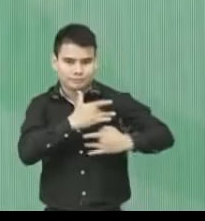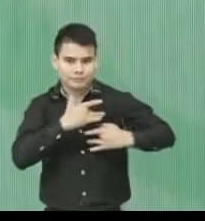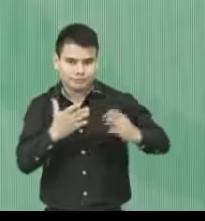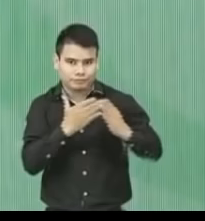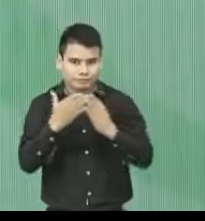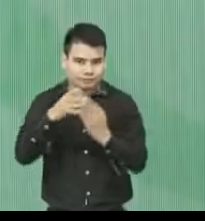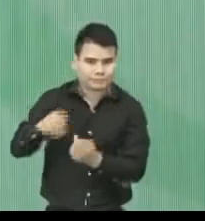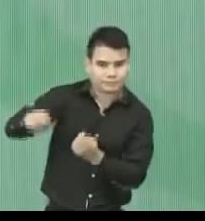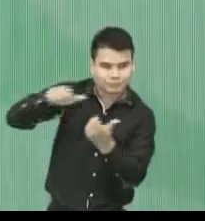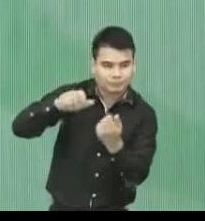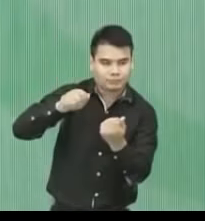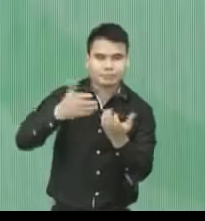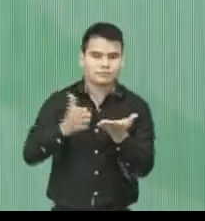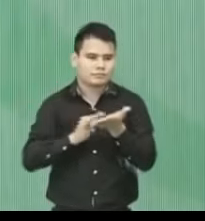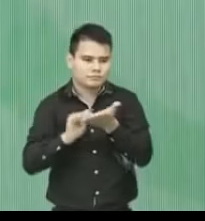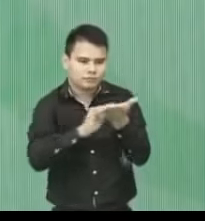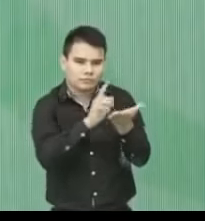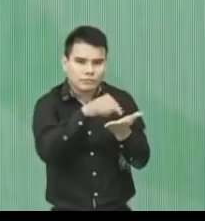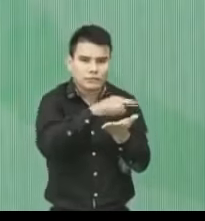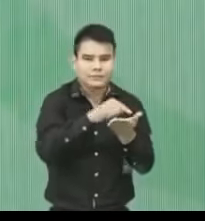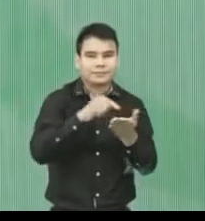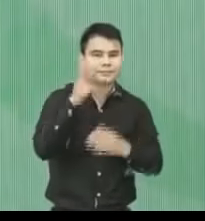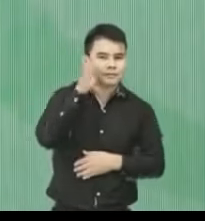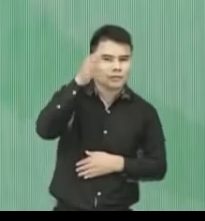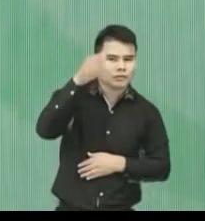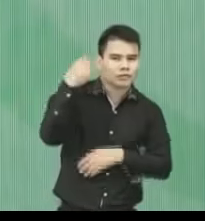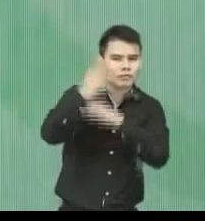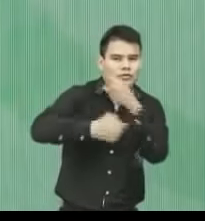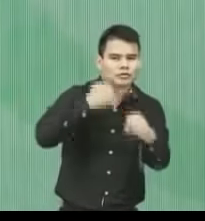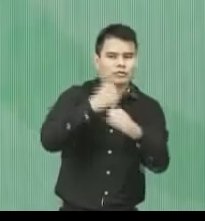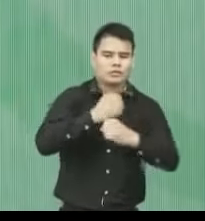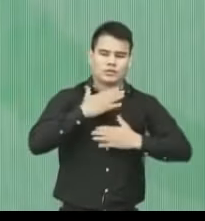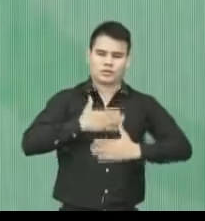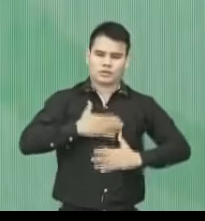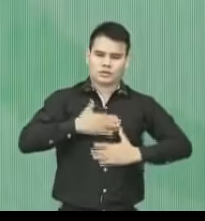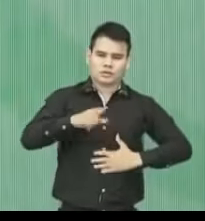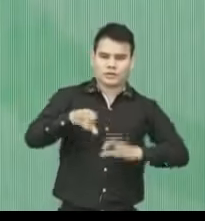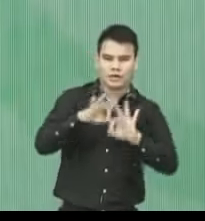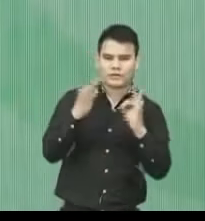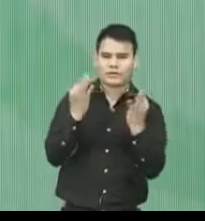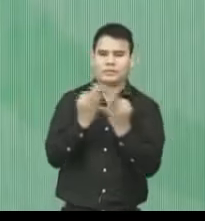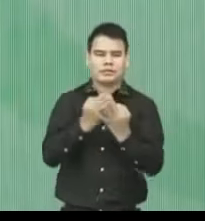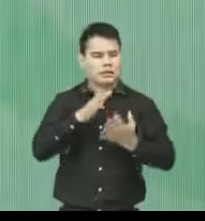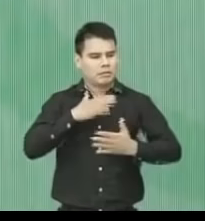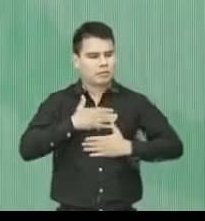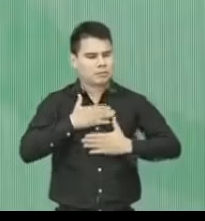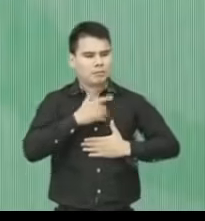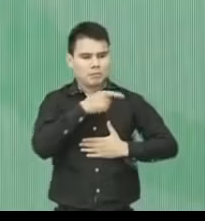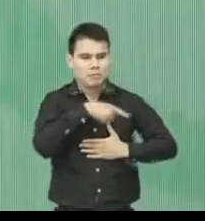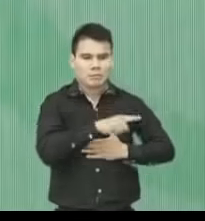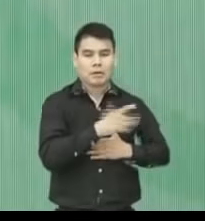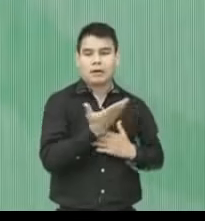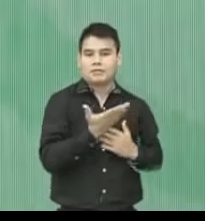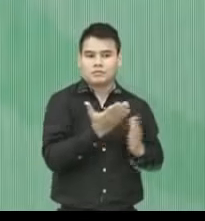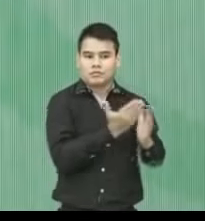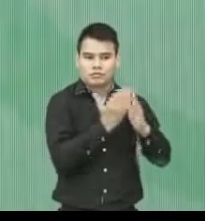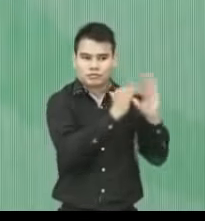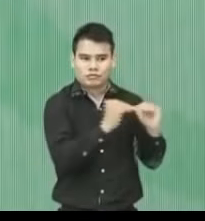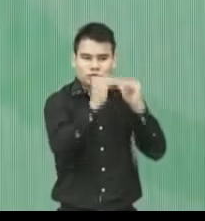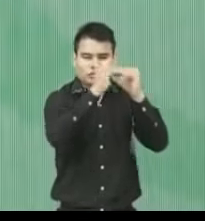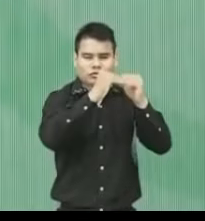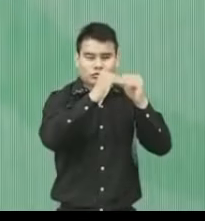ese proceso para los próximos años y dar tranquilidad a las familias que hacen parte de los más vulnerables